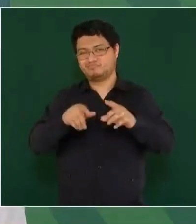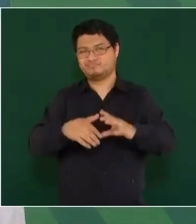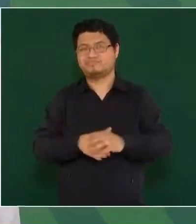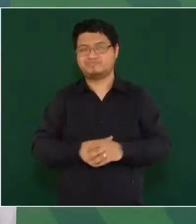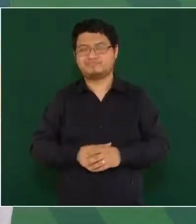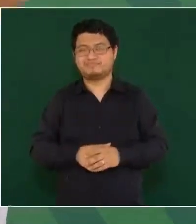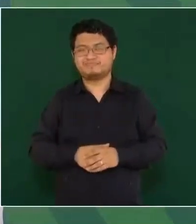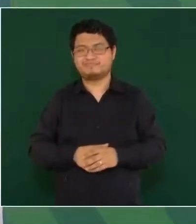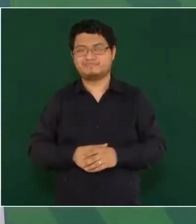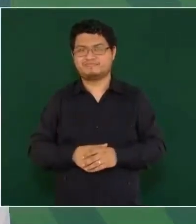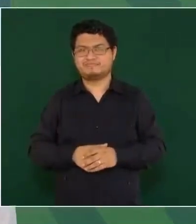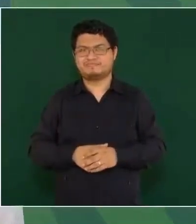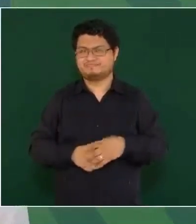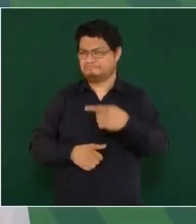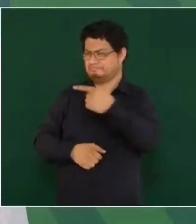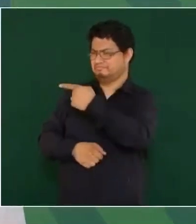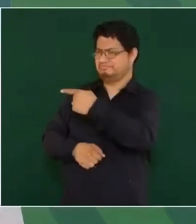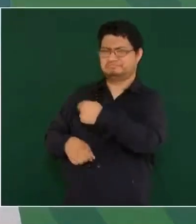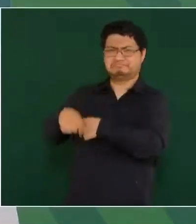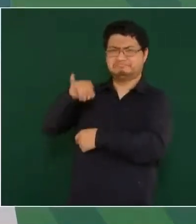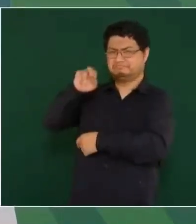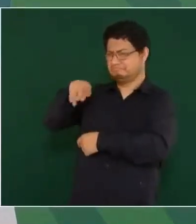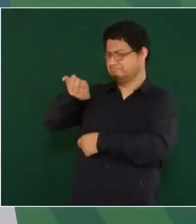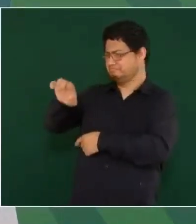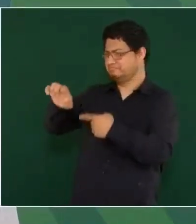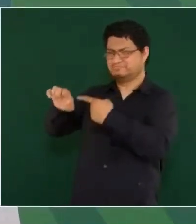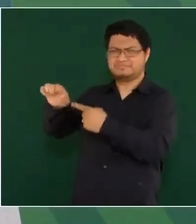este señor del INE hablando